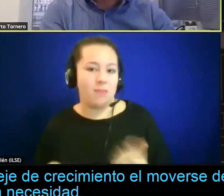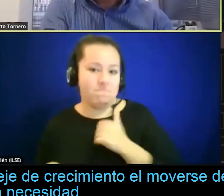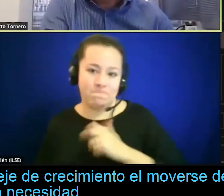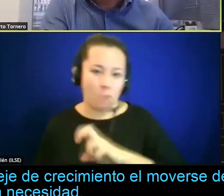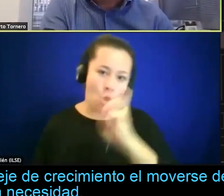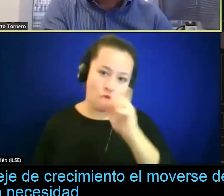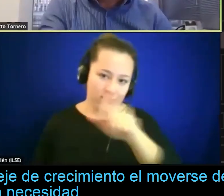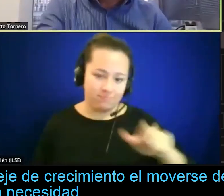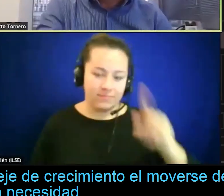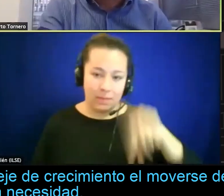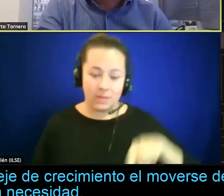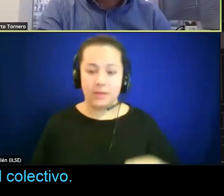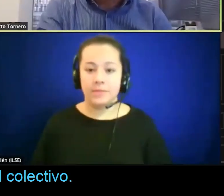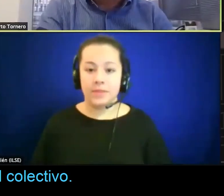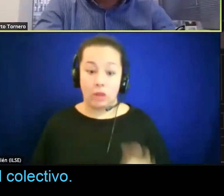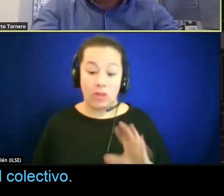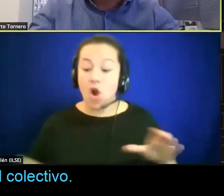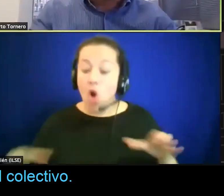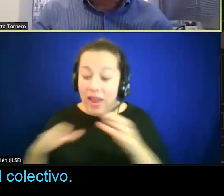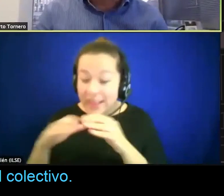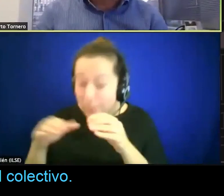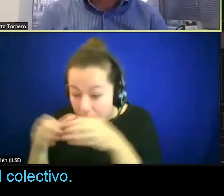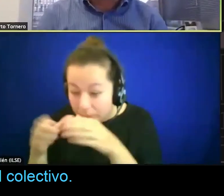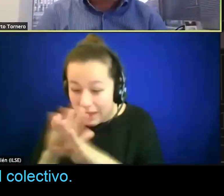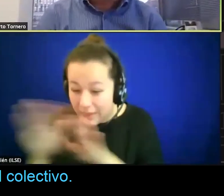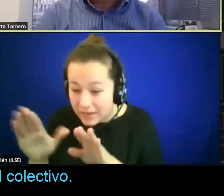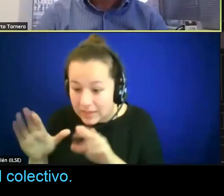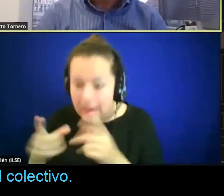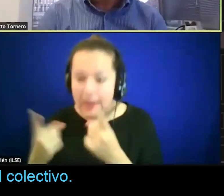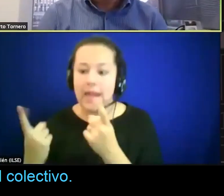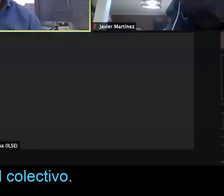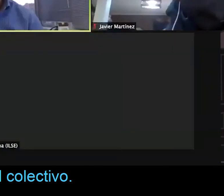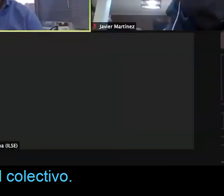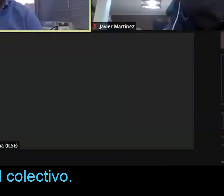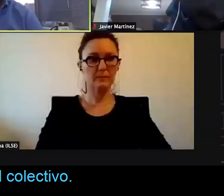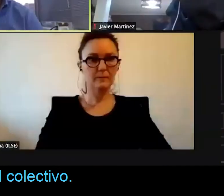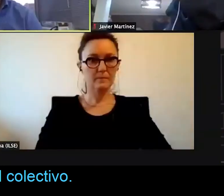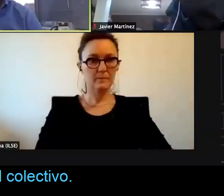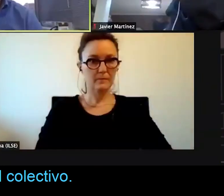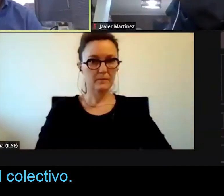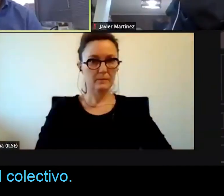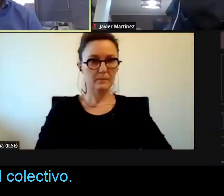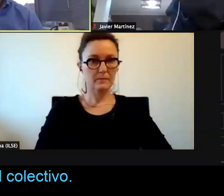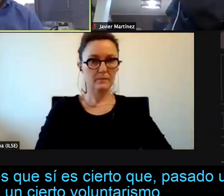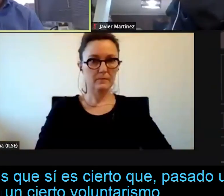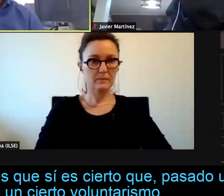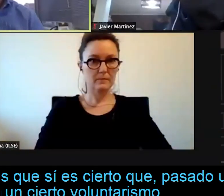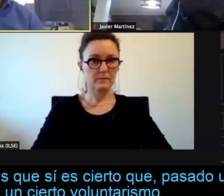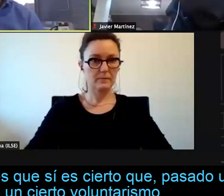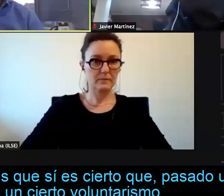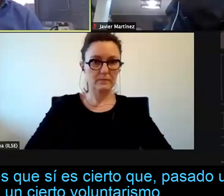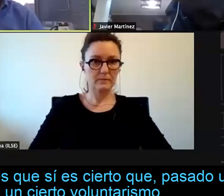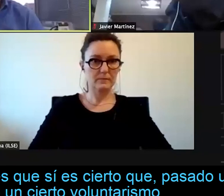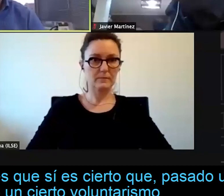un colectivo a una necesidad que amplía el colectivo. Otra de las cosas que hemos visto es